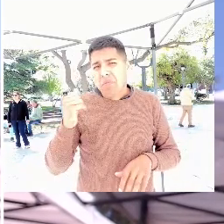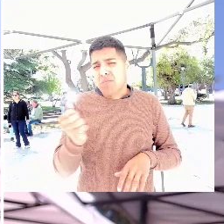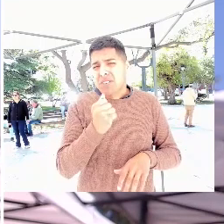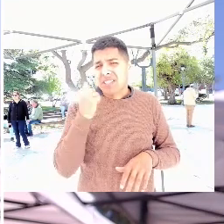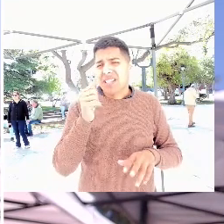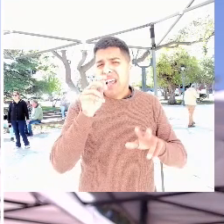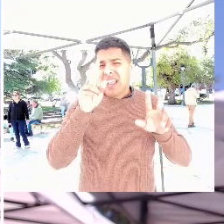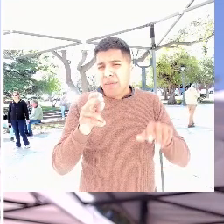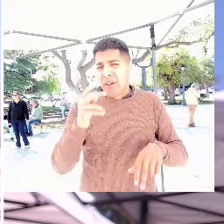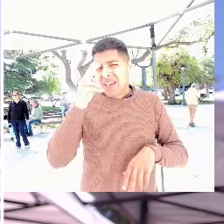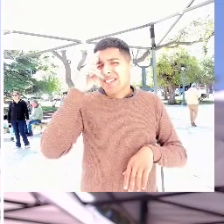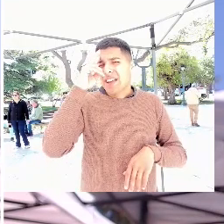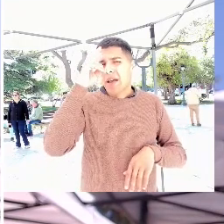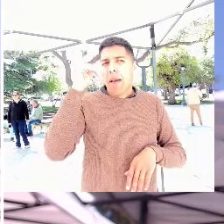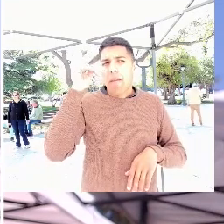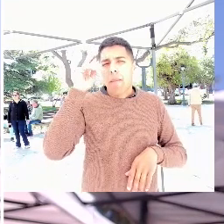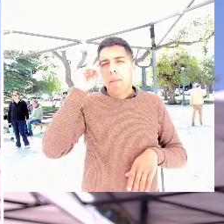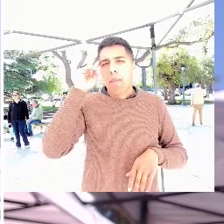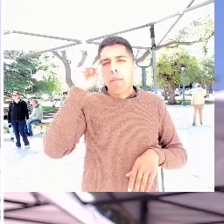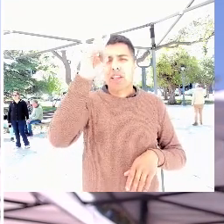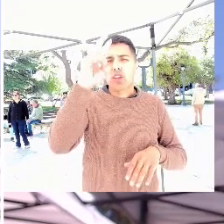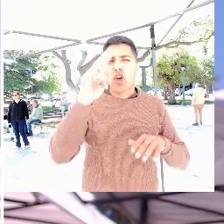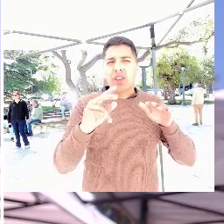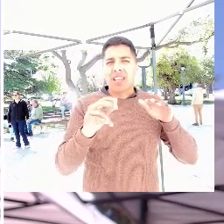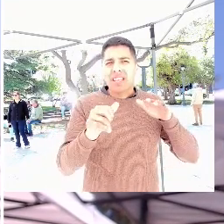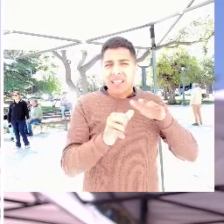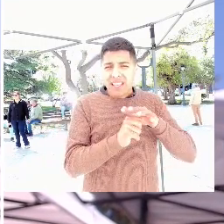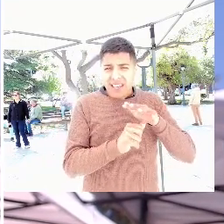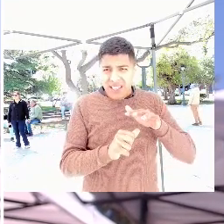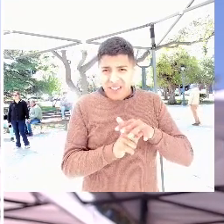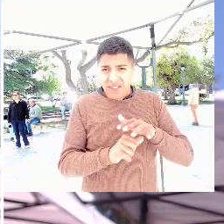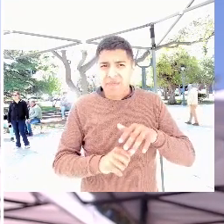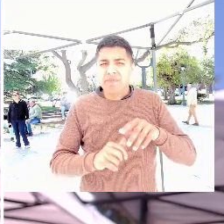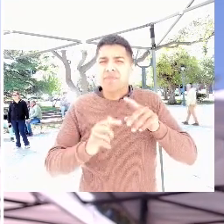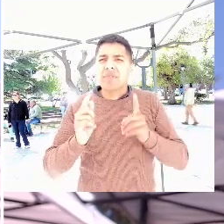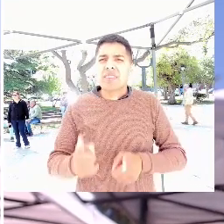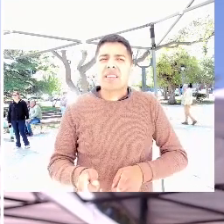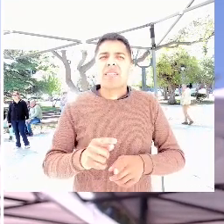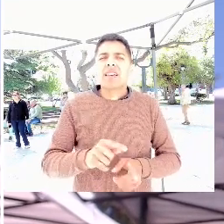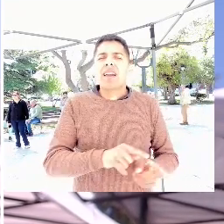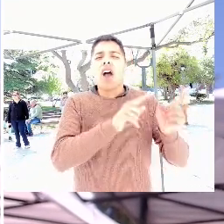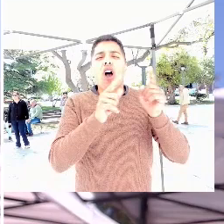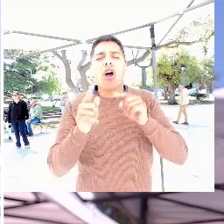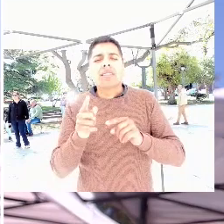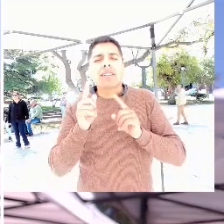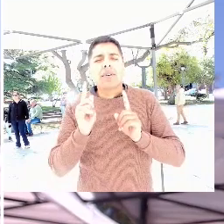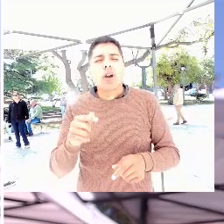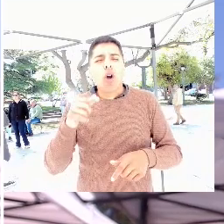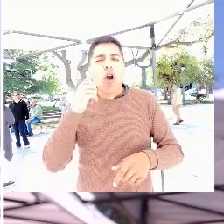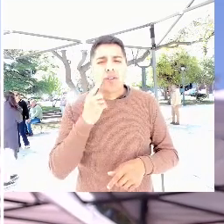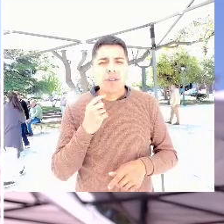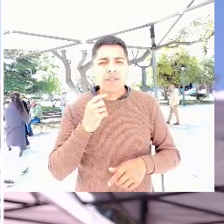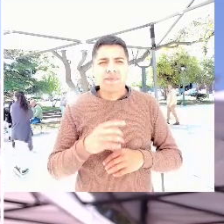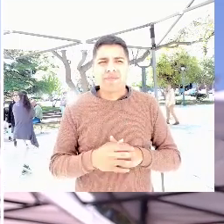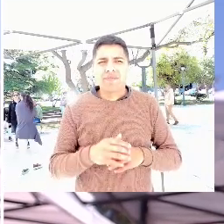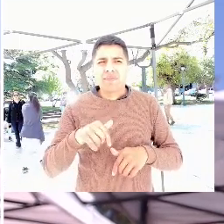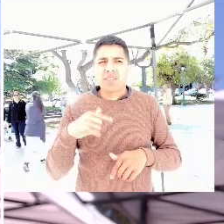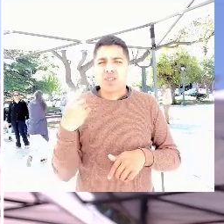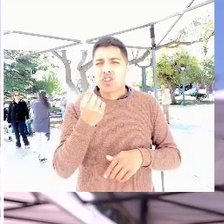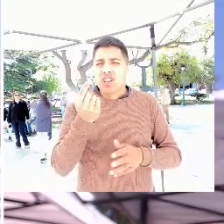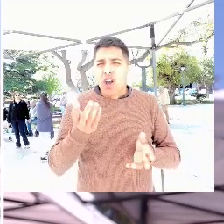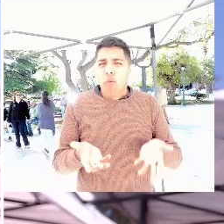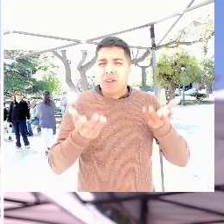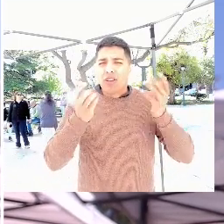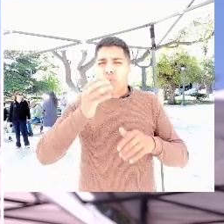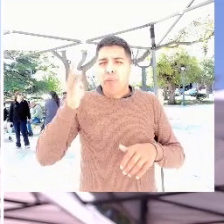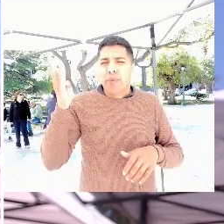la perspectiva de género de las políticas públicas del municipio. Pero no solamente eso, hoy también tenemos un aumento en el